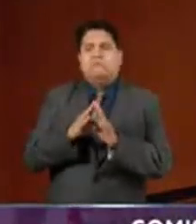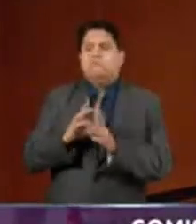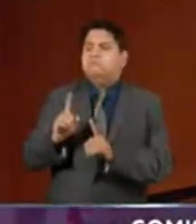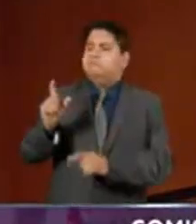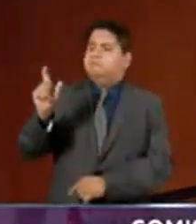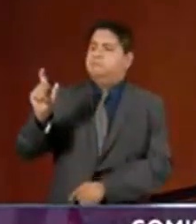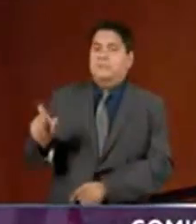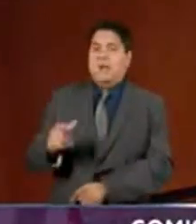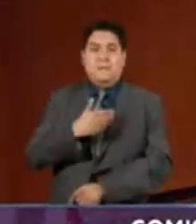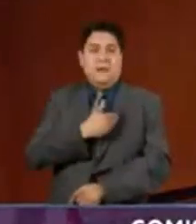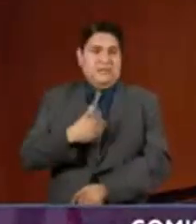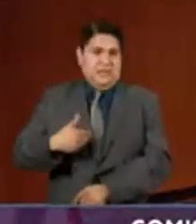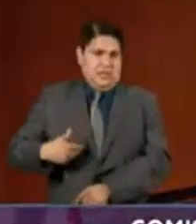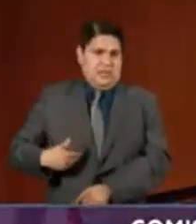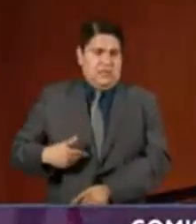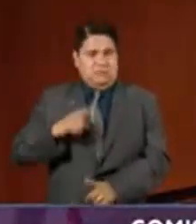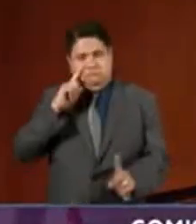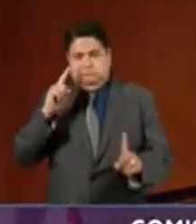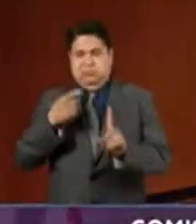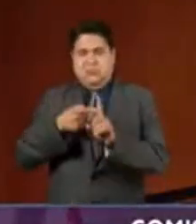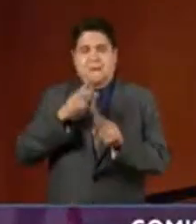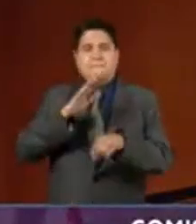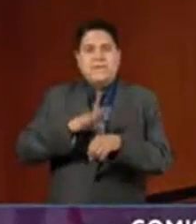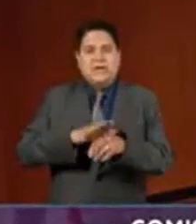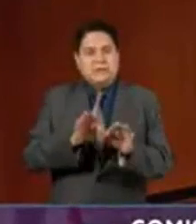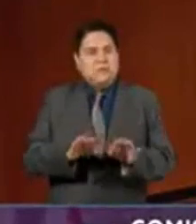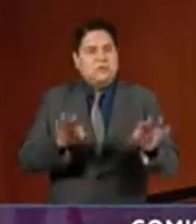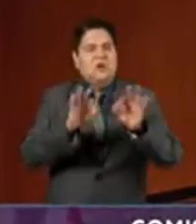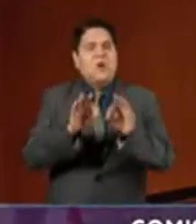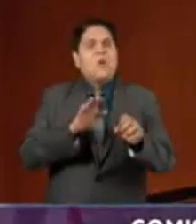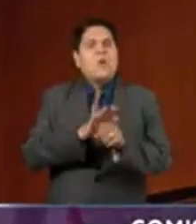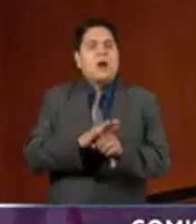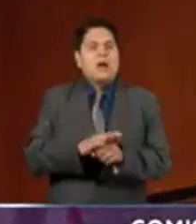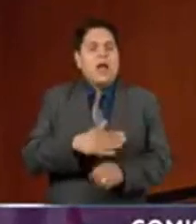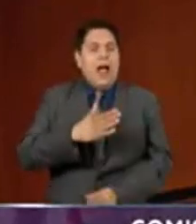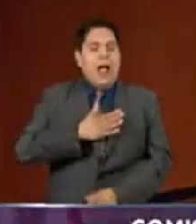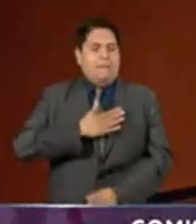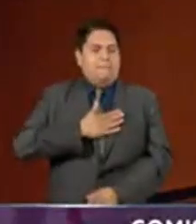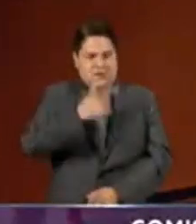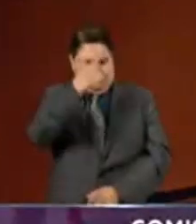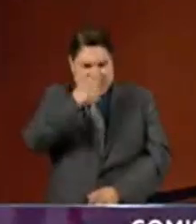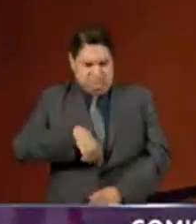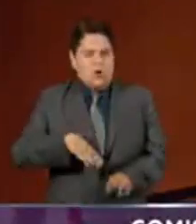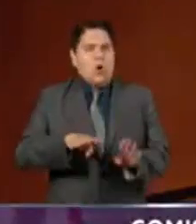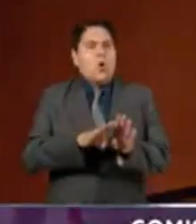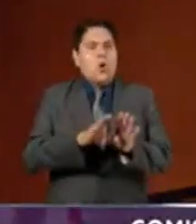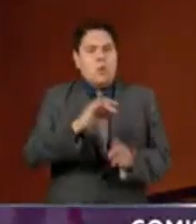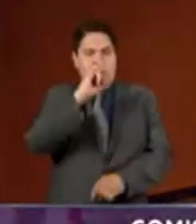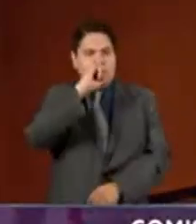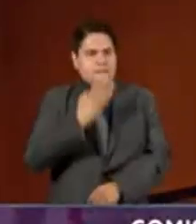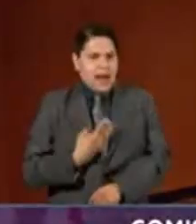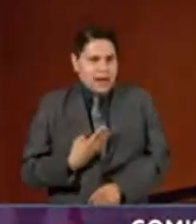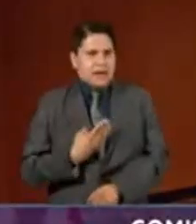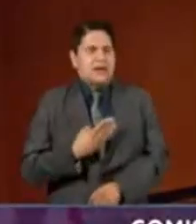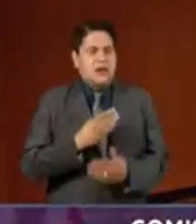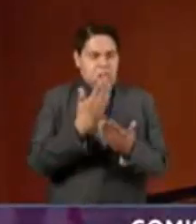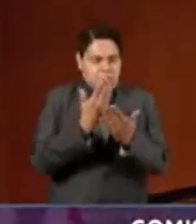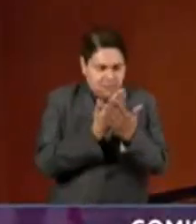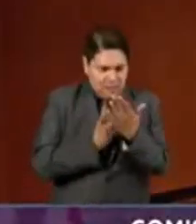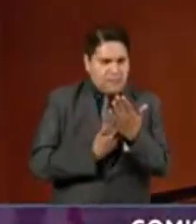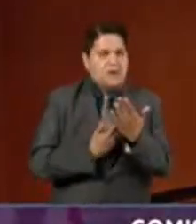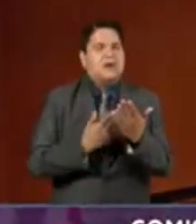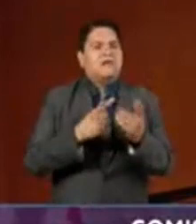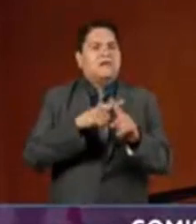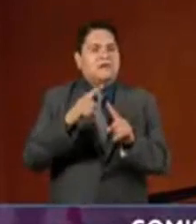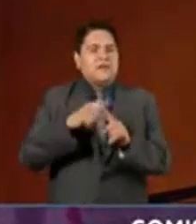en saber qué dicen las encuestas y los medios de su figura, en cuidar su popularidad y, peor aún, de meter